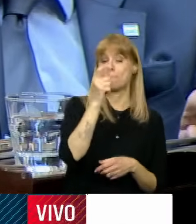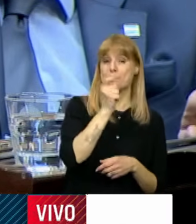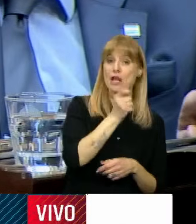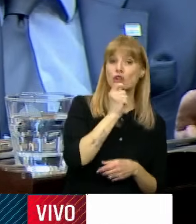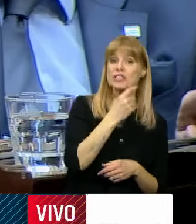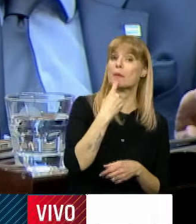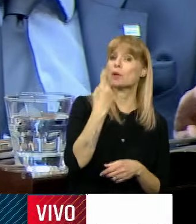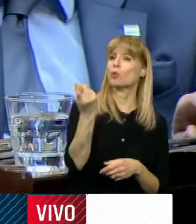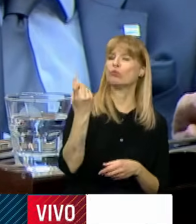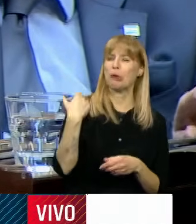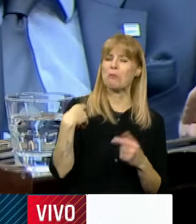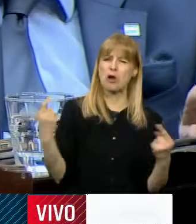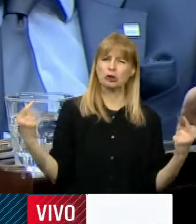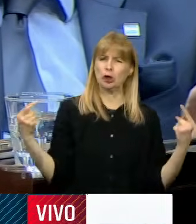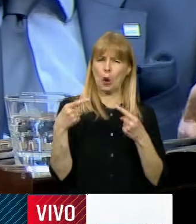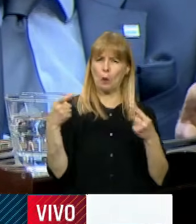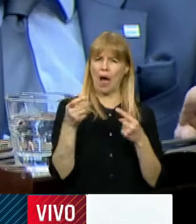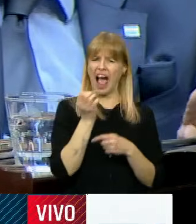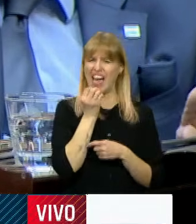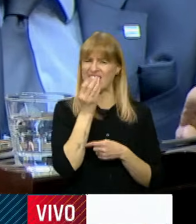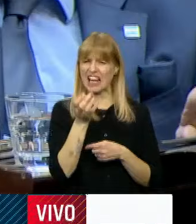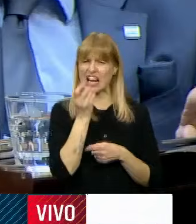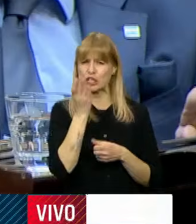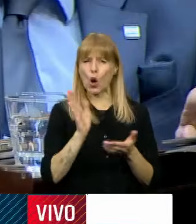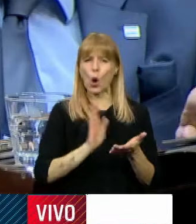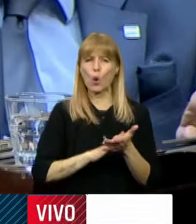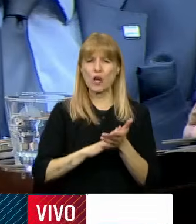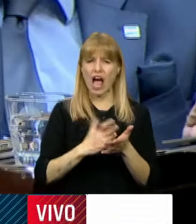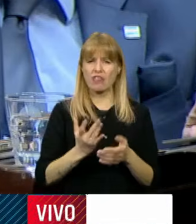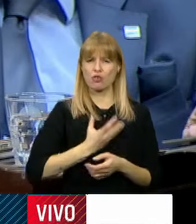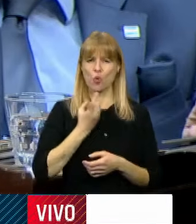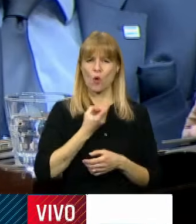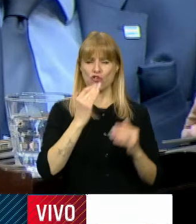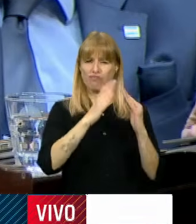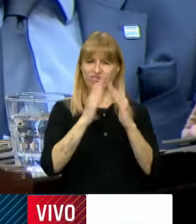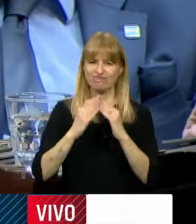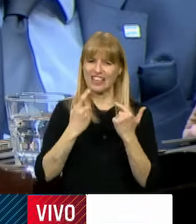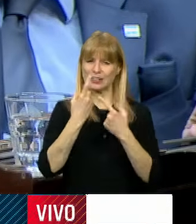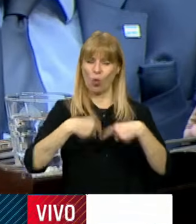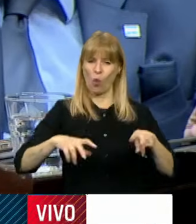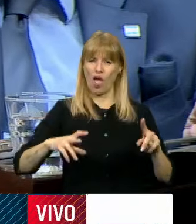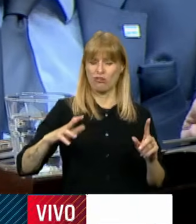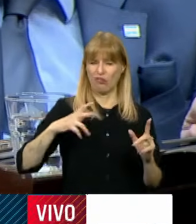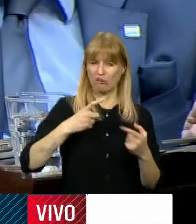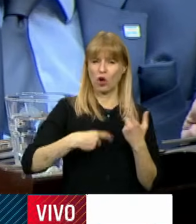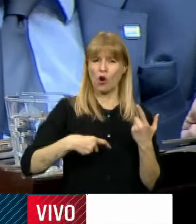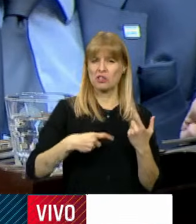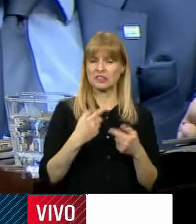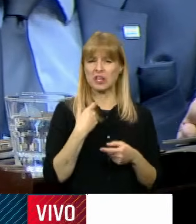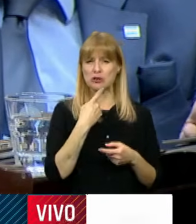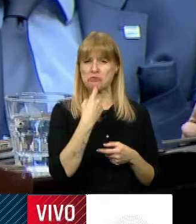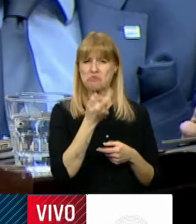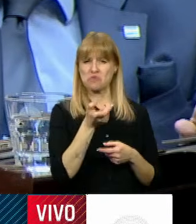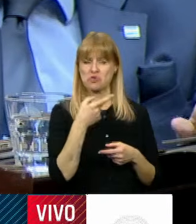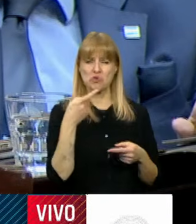las inconsistencias de sus declaraciones juradas patrimoniales. El 29 de abril vino acá y